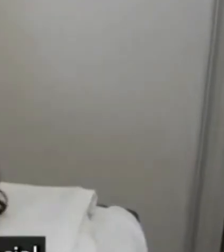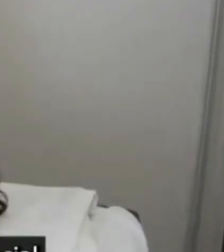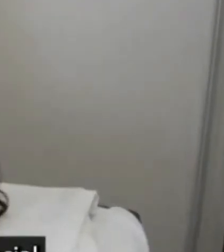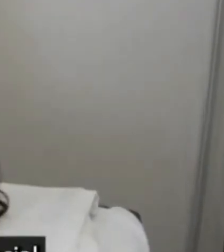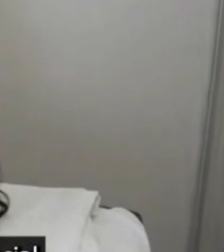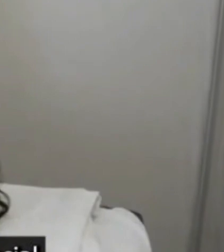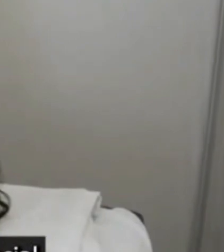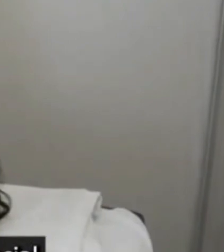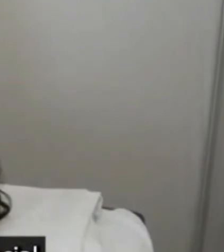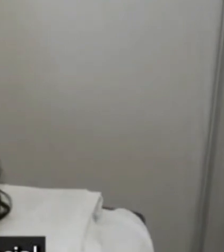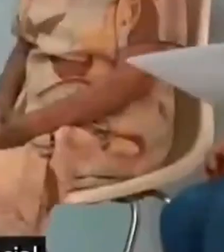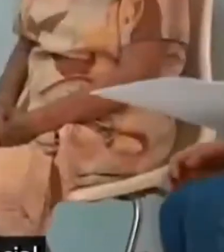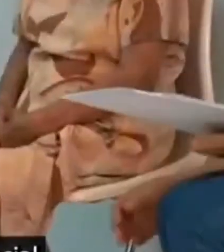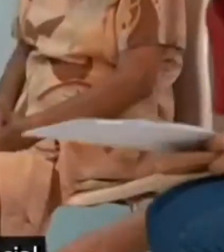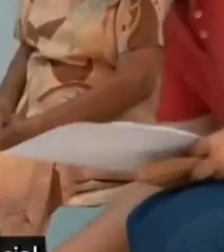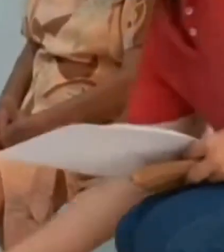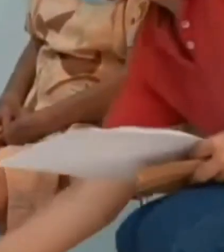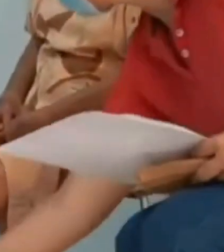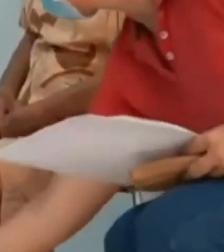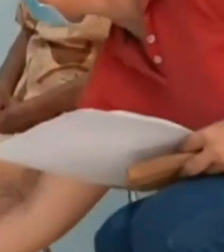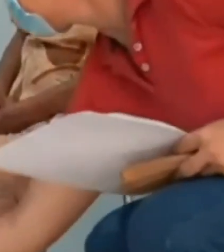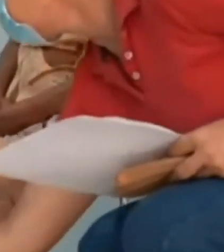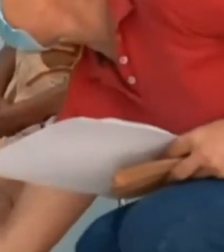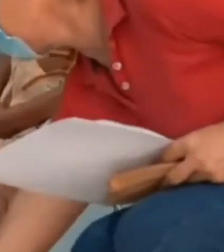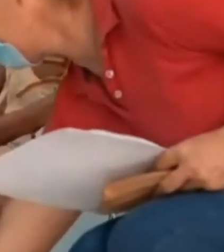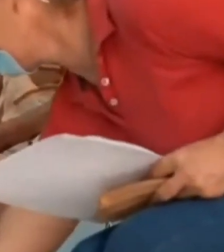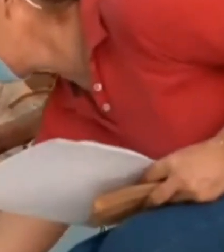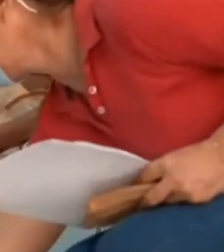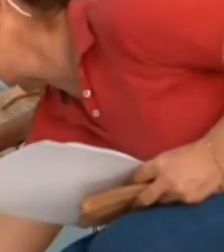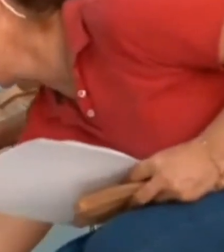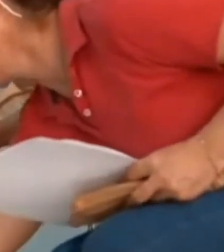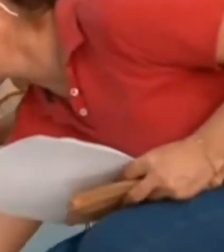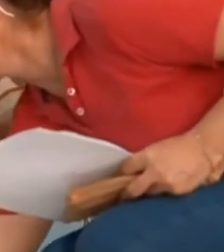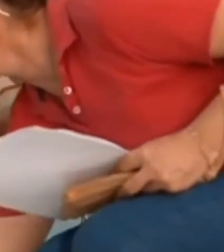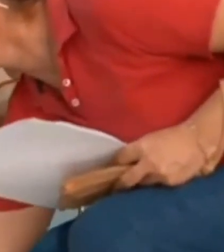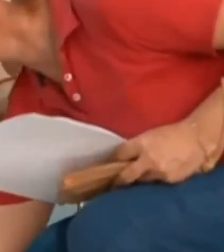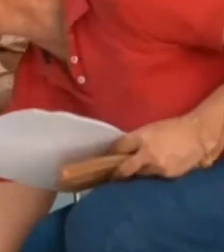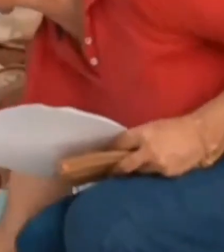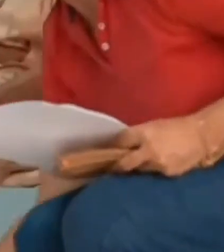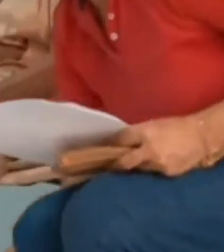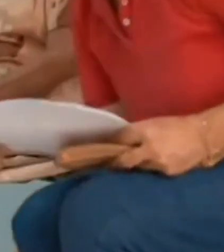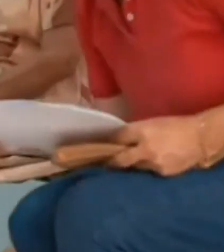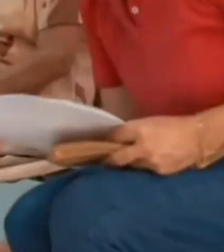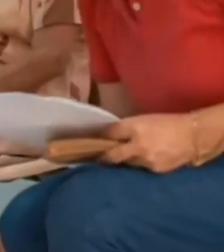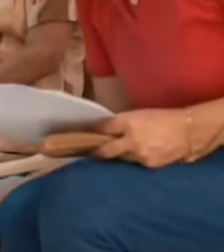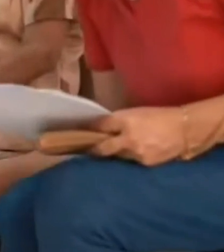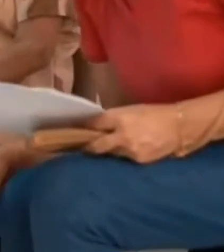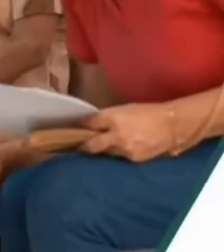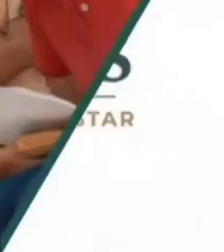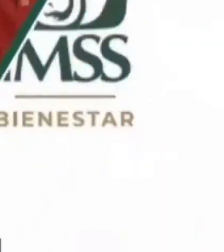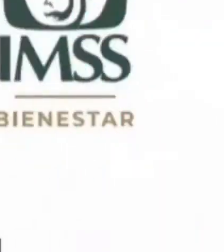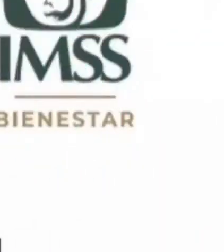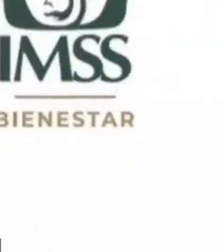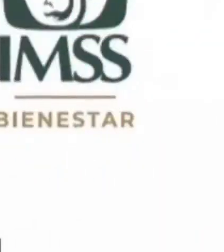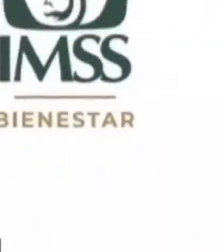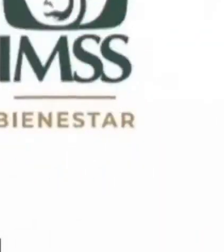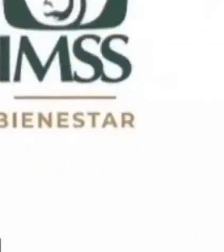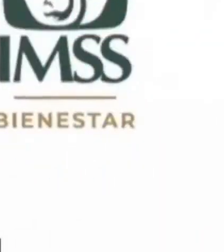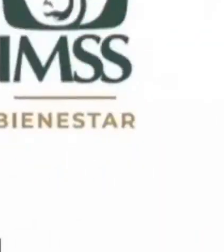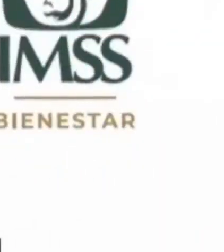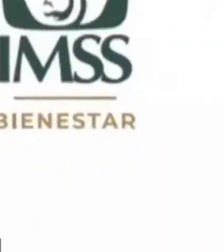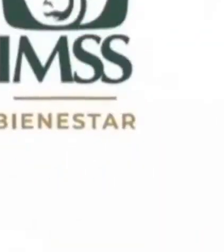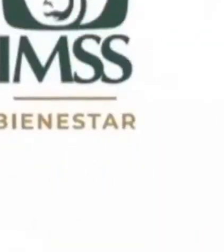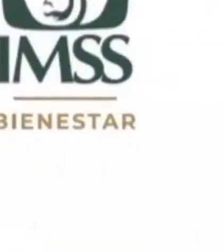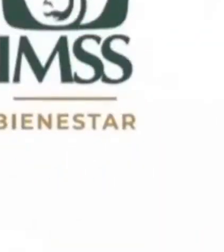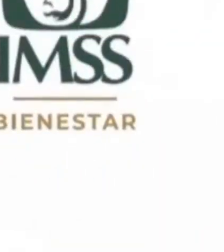ello, el Instituto Mexicano del Seguro Social invita a las y los médicos jubilados a incorporarse a los servicios de salud